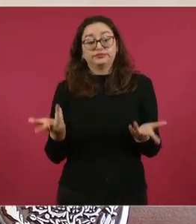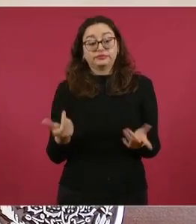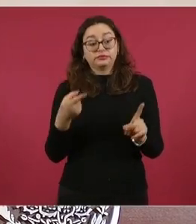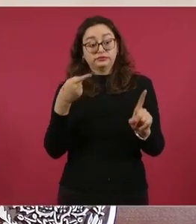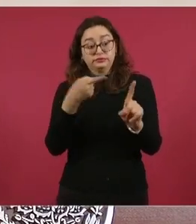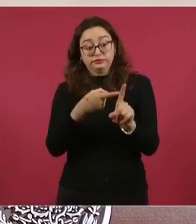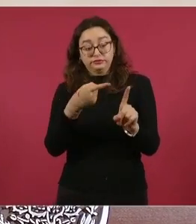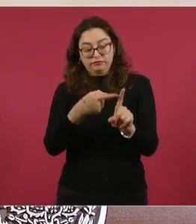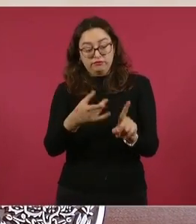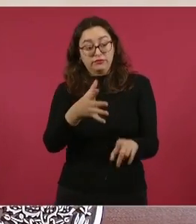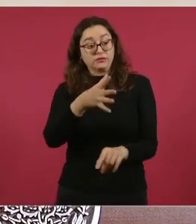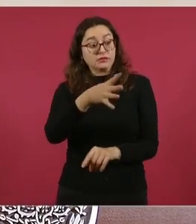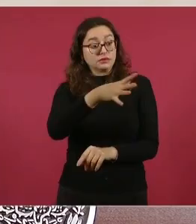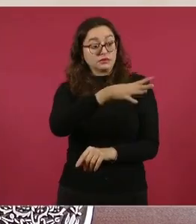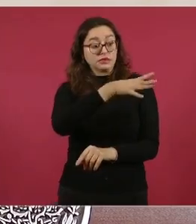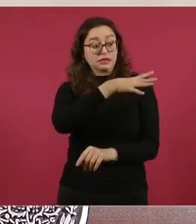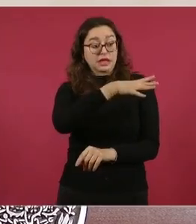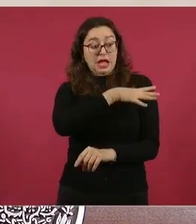pasó